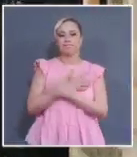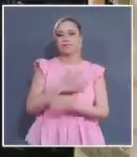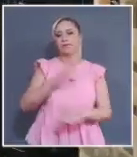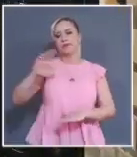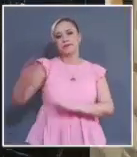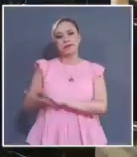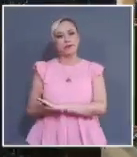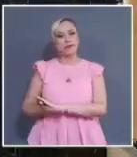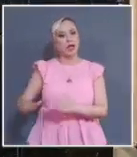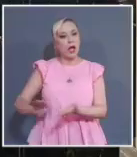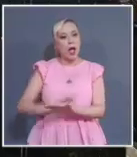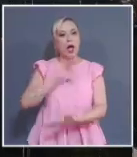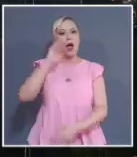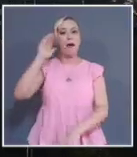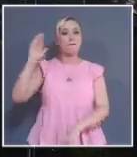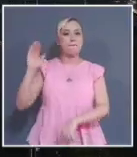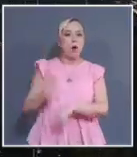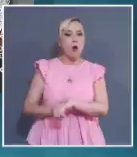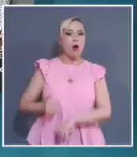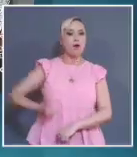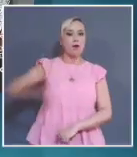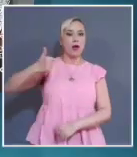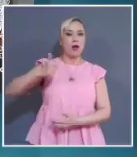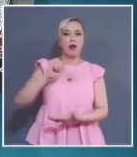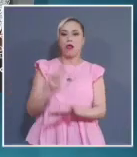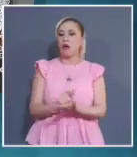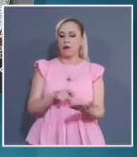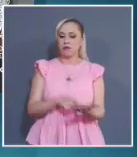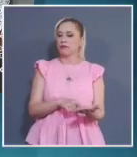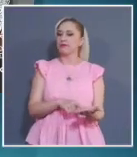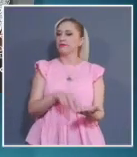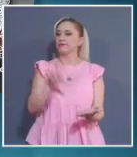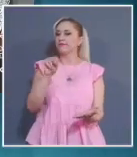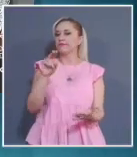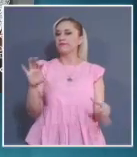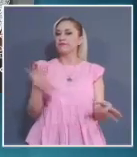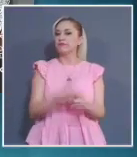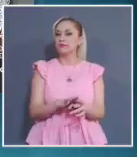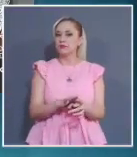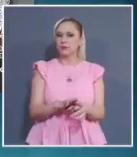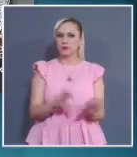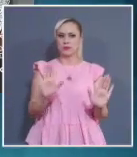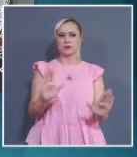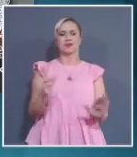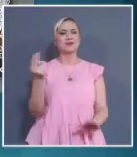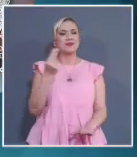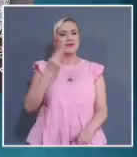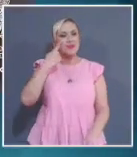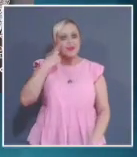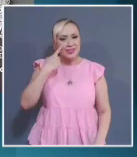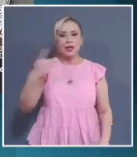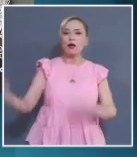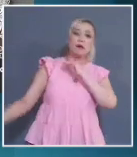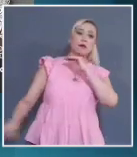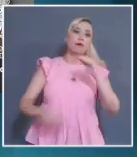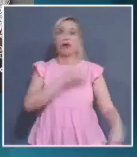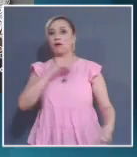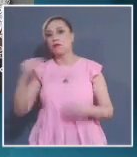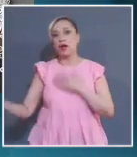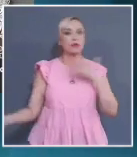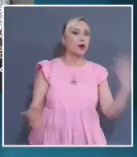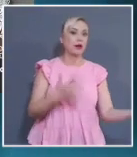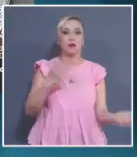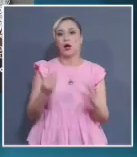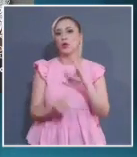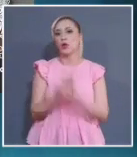Congreso local carece de fundamento legal. Lo que tendríamos que estar haciendo no es discutiendo un nuevo programa, sino discutiendo